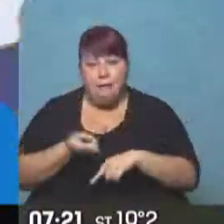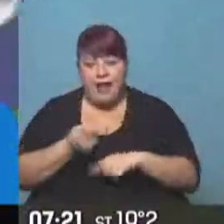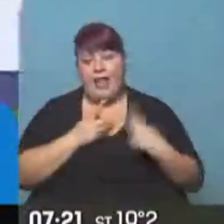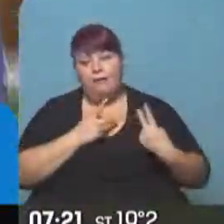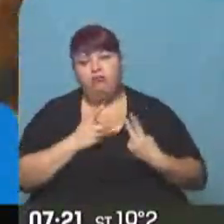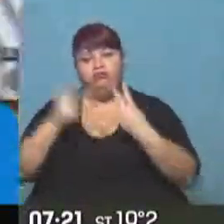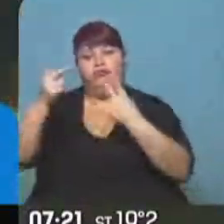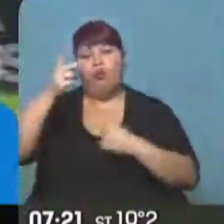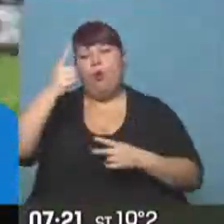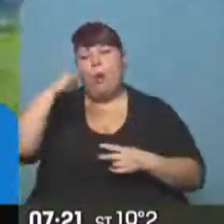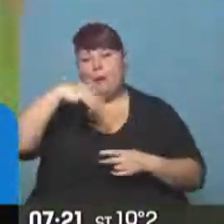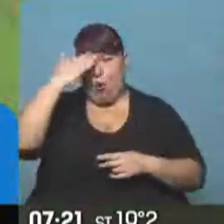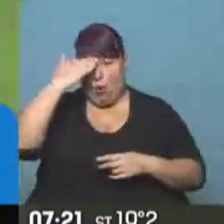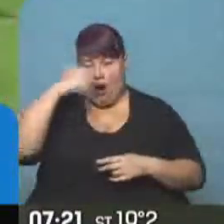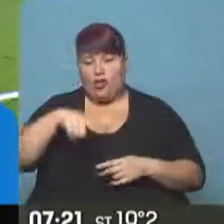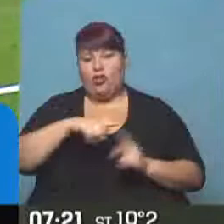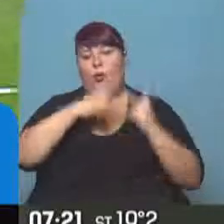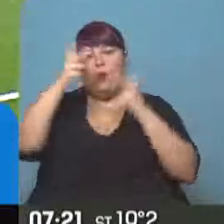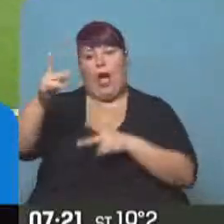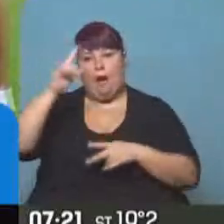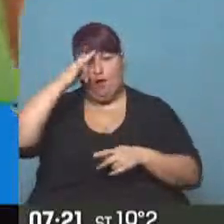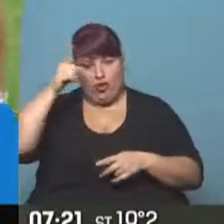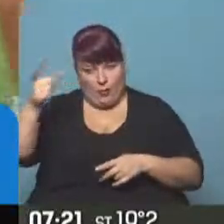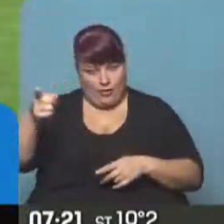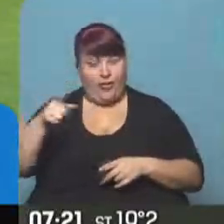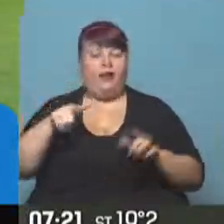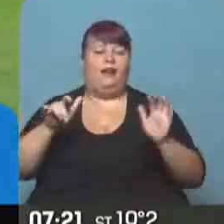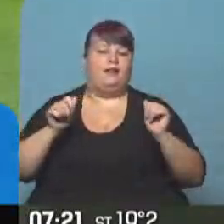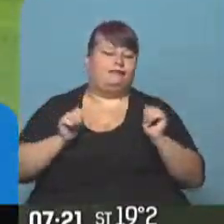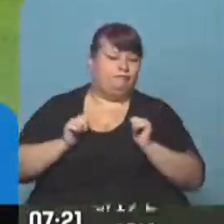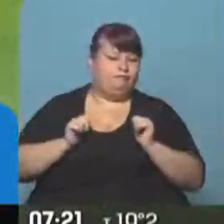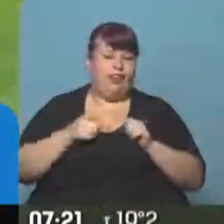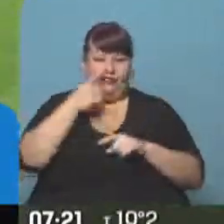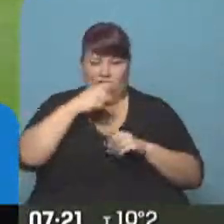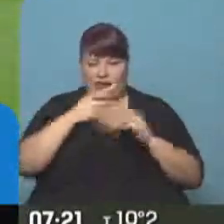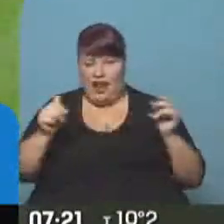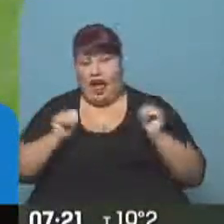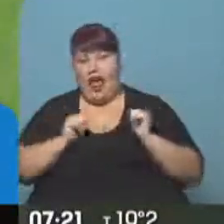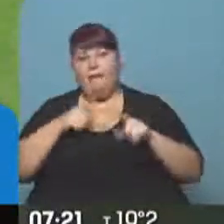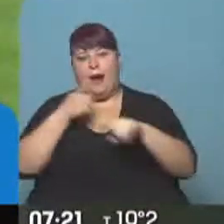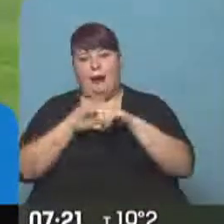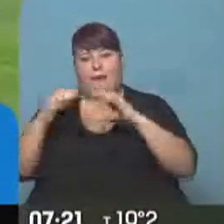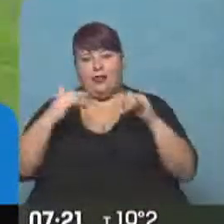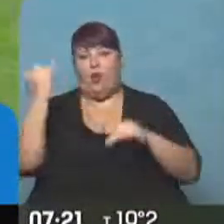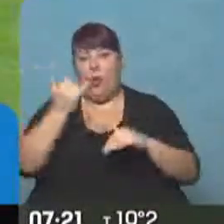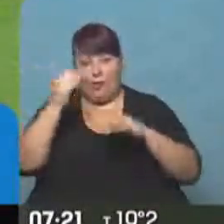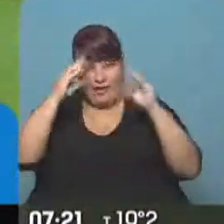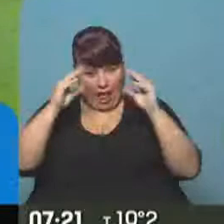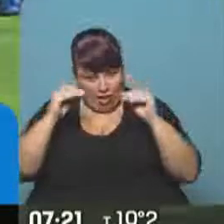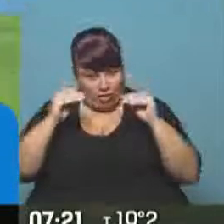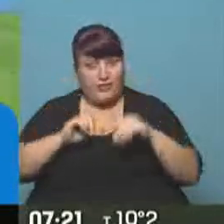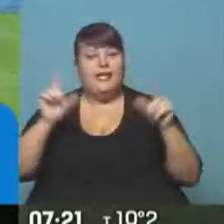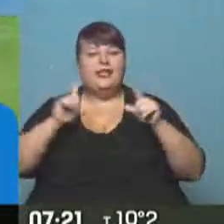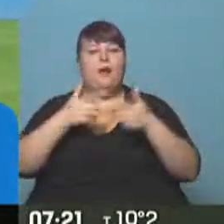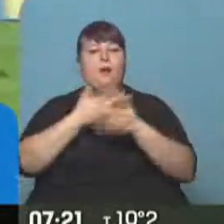viaje 12:40 hacia Montevideo, allí descansarán en la recta final del compromiso del próximo jueves por la noche. Estará